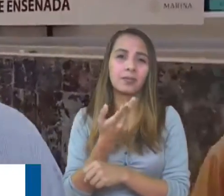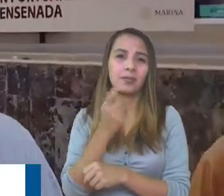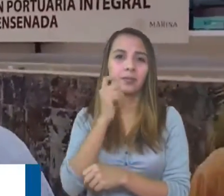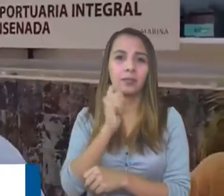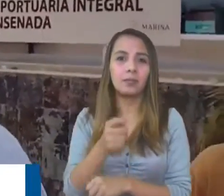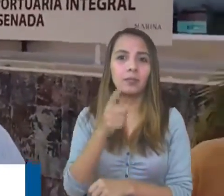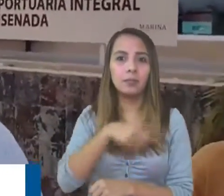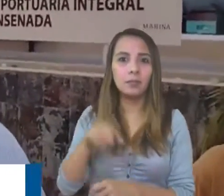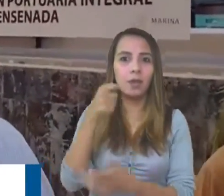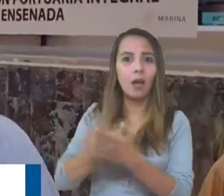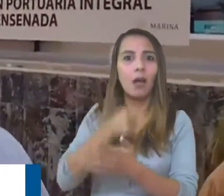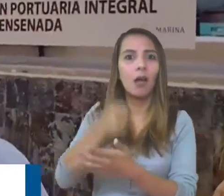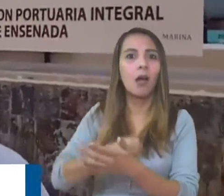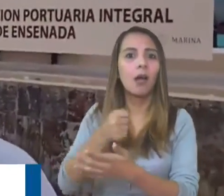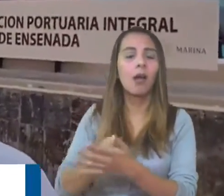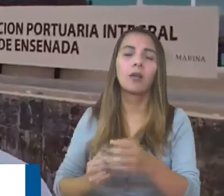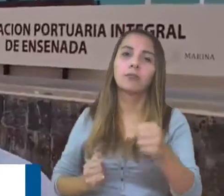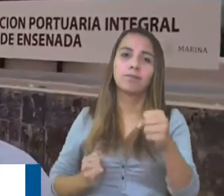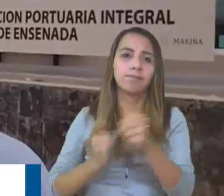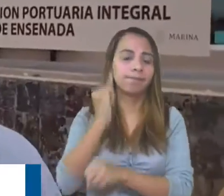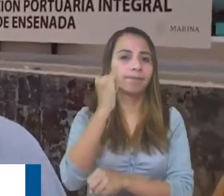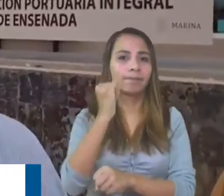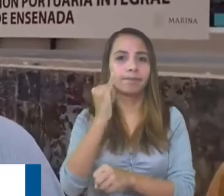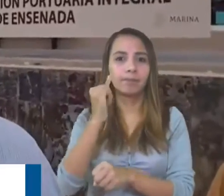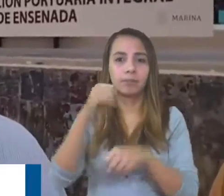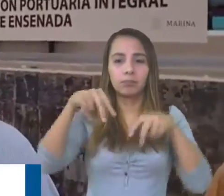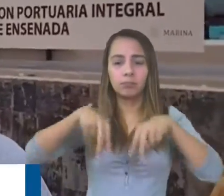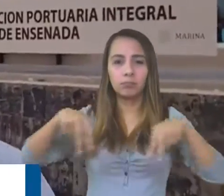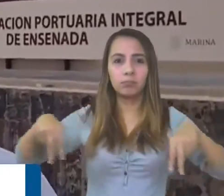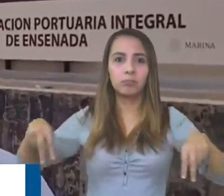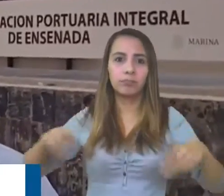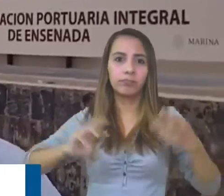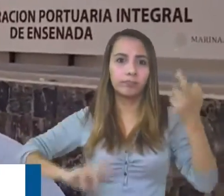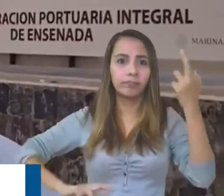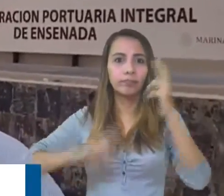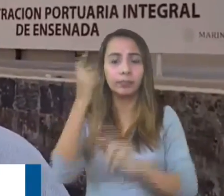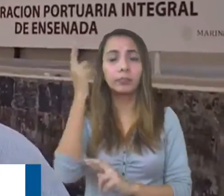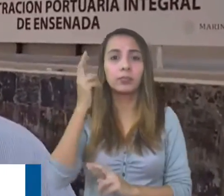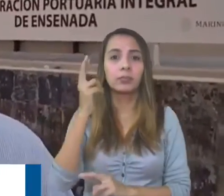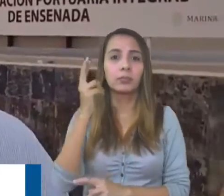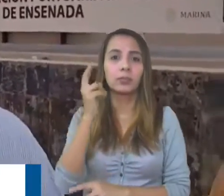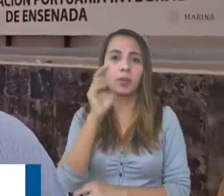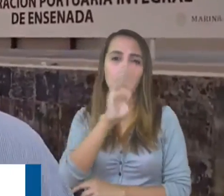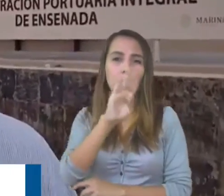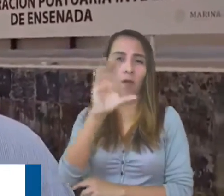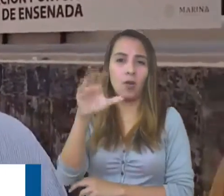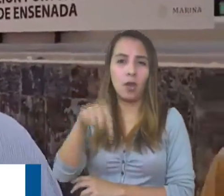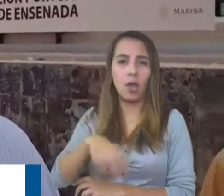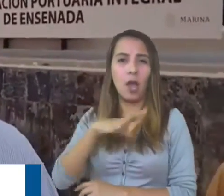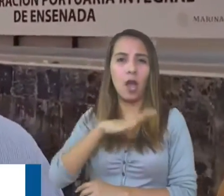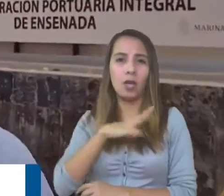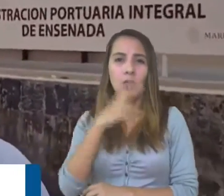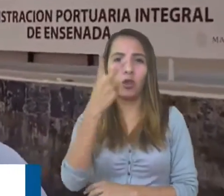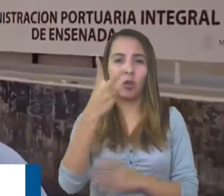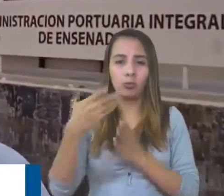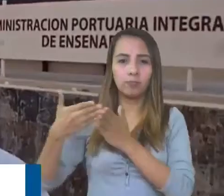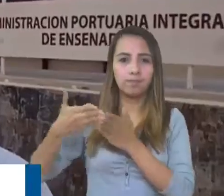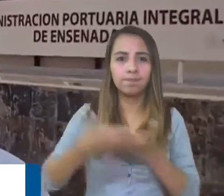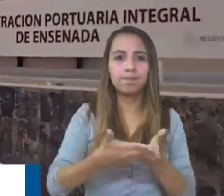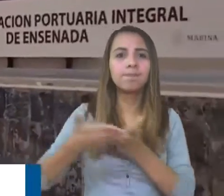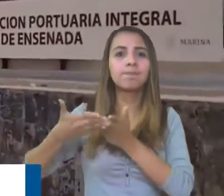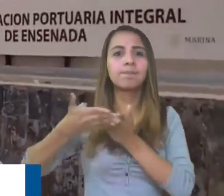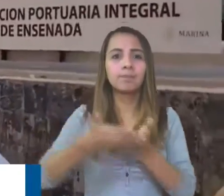llegar a una medida, el de cerrar un puerto, tenemos dos en Baja California, que es el del Sausal y de Ensenada,